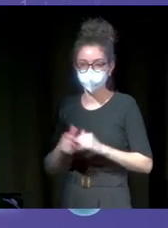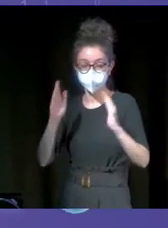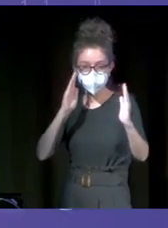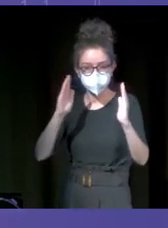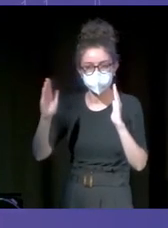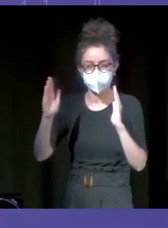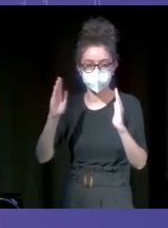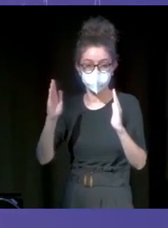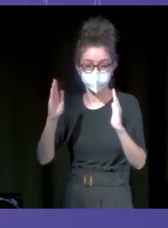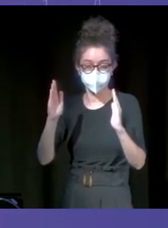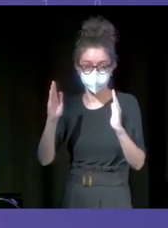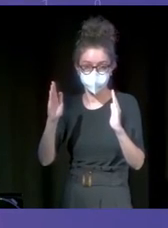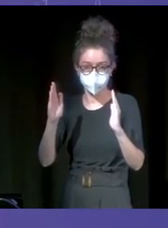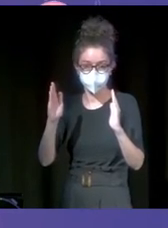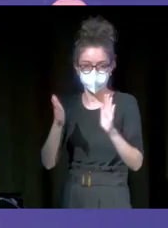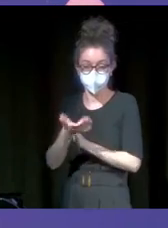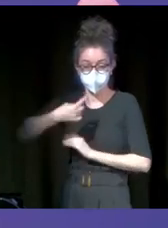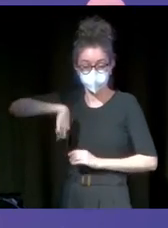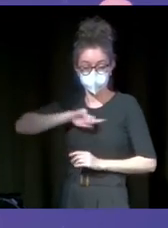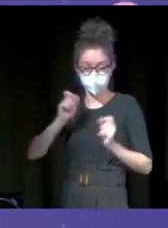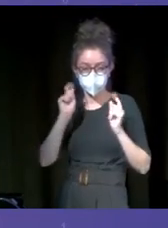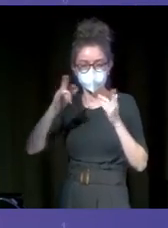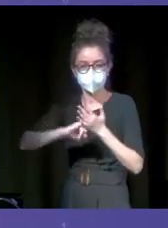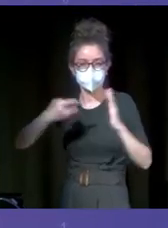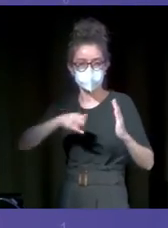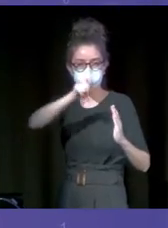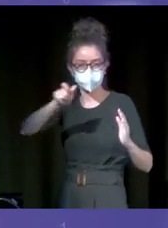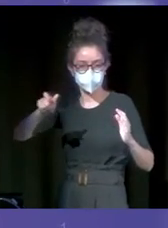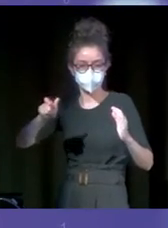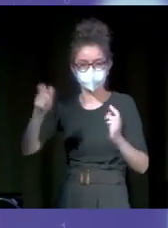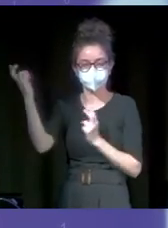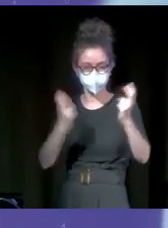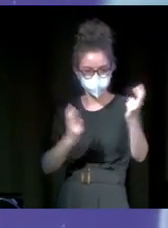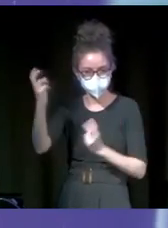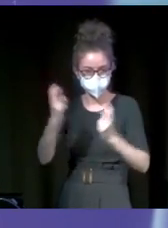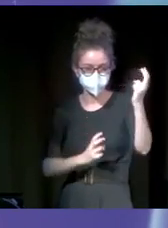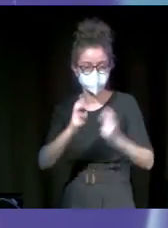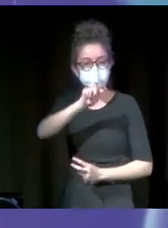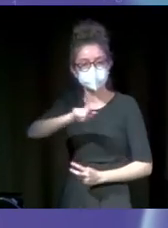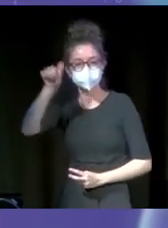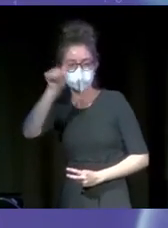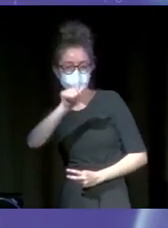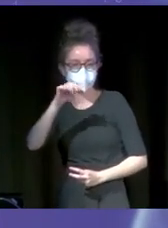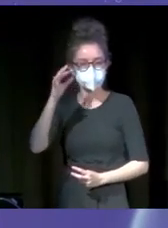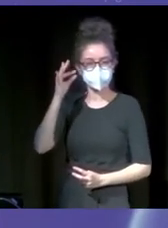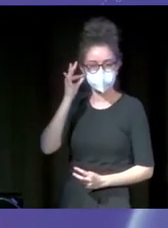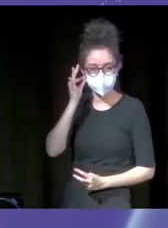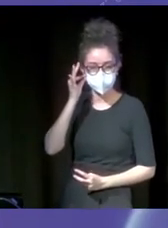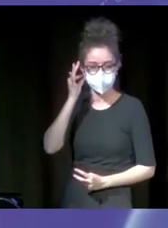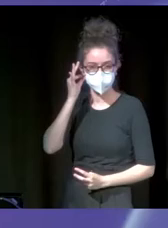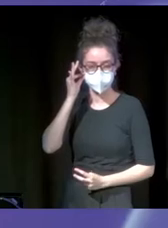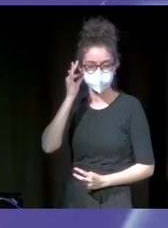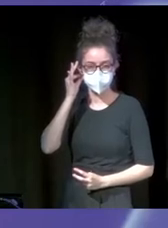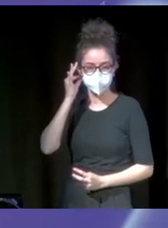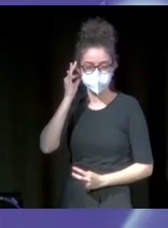prevista en este en esta edición de tecnológicas hombres y mujeres mujeres y hombres forman parte del mismo